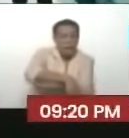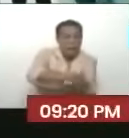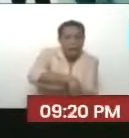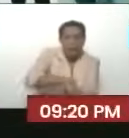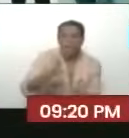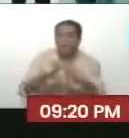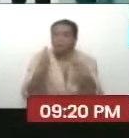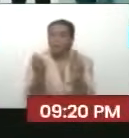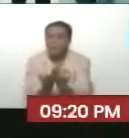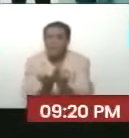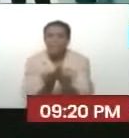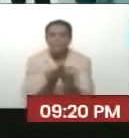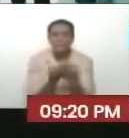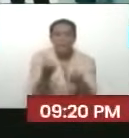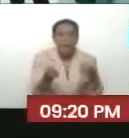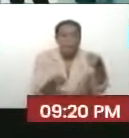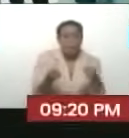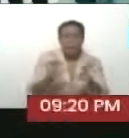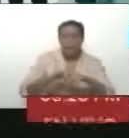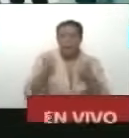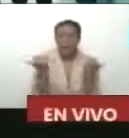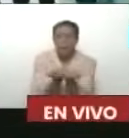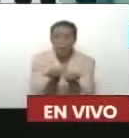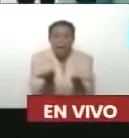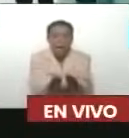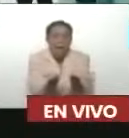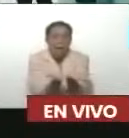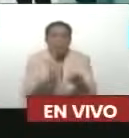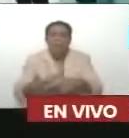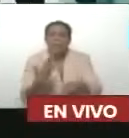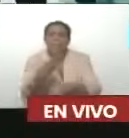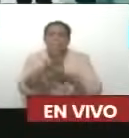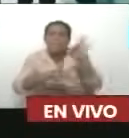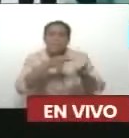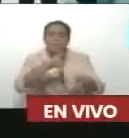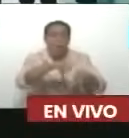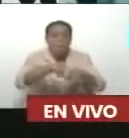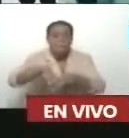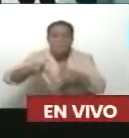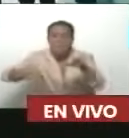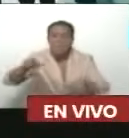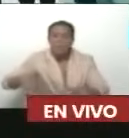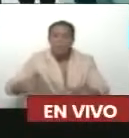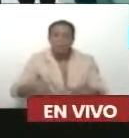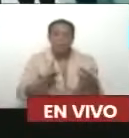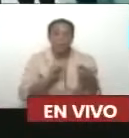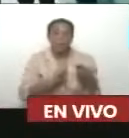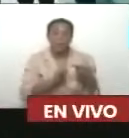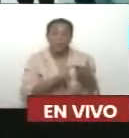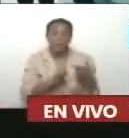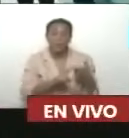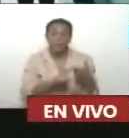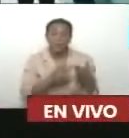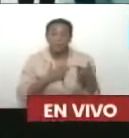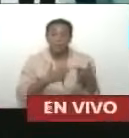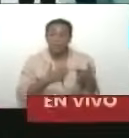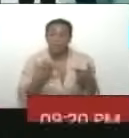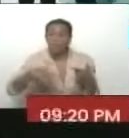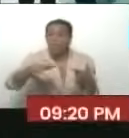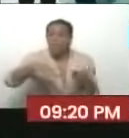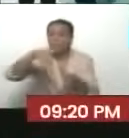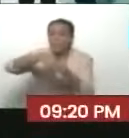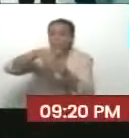la familia, en el aula, en el trabajo. ¿Por qué votar? Segundo, ¿dónde